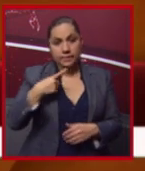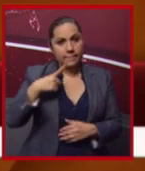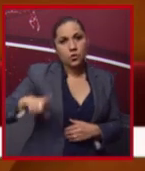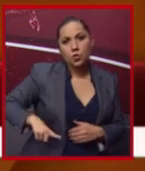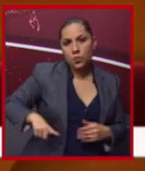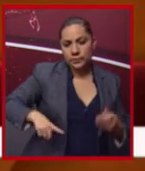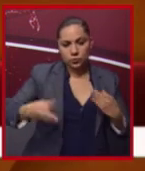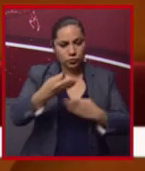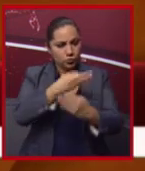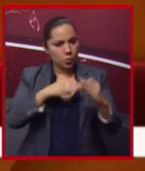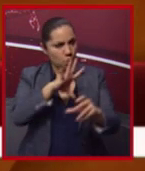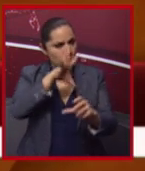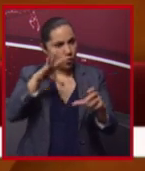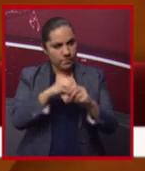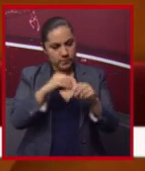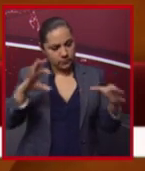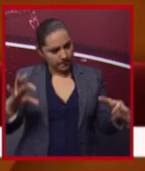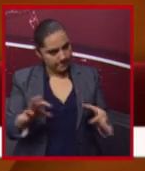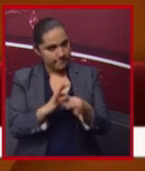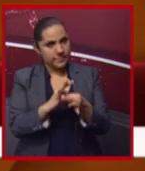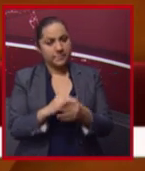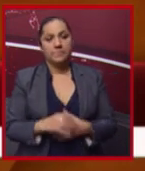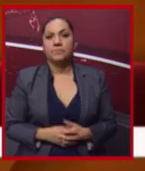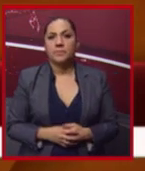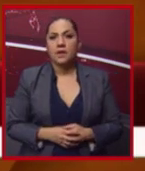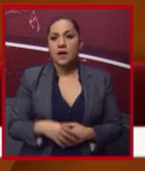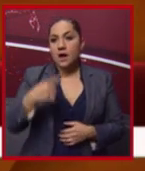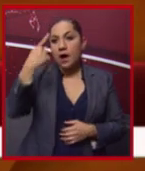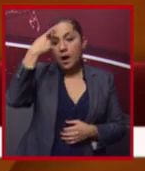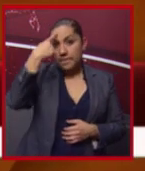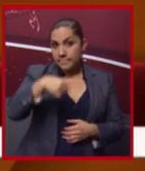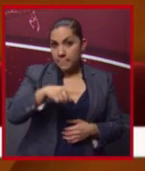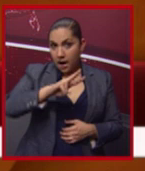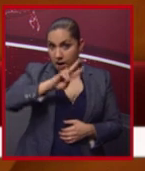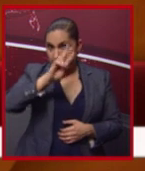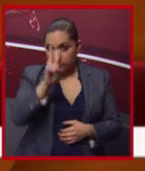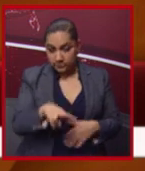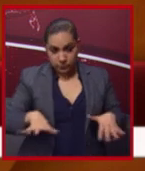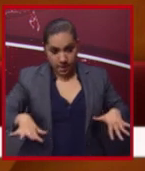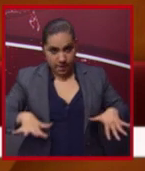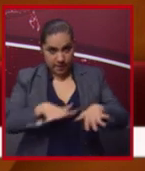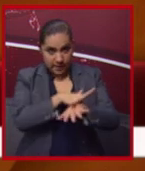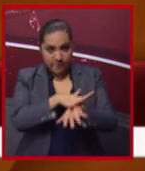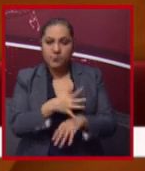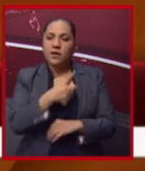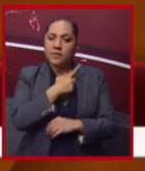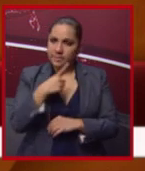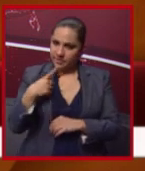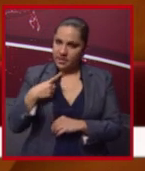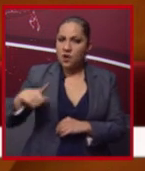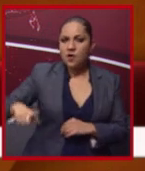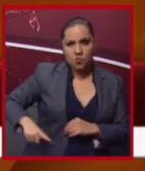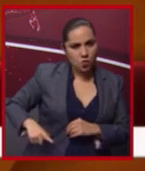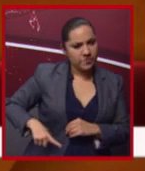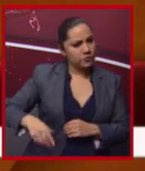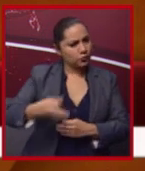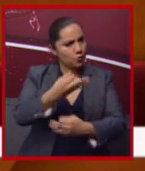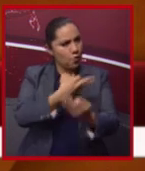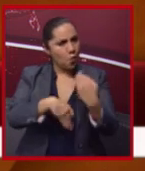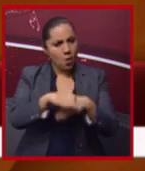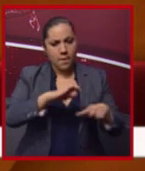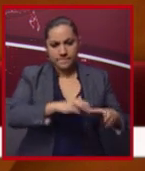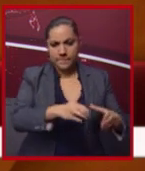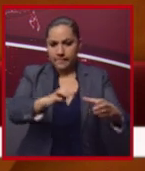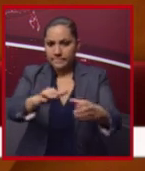cambio verdadero implica a todos los poderes del Estado y a todos sus niveles. Así que